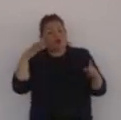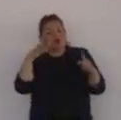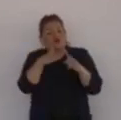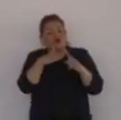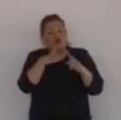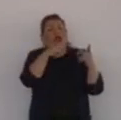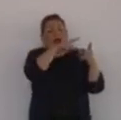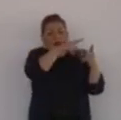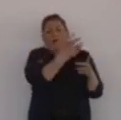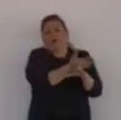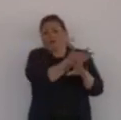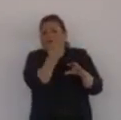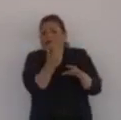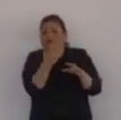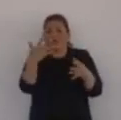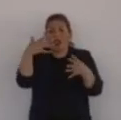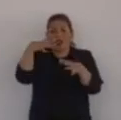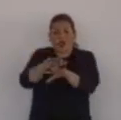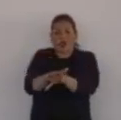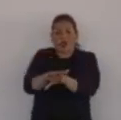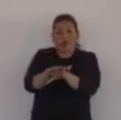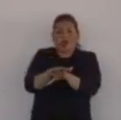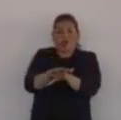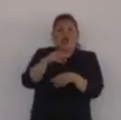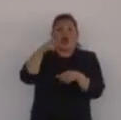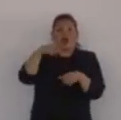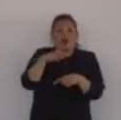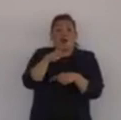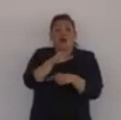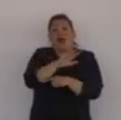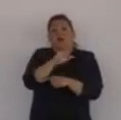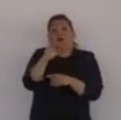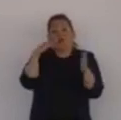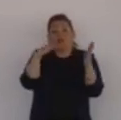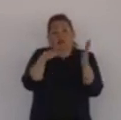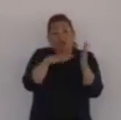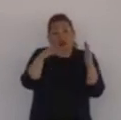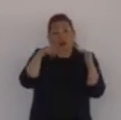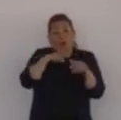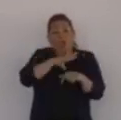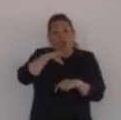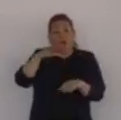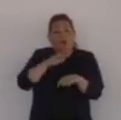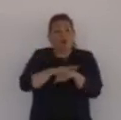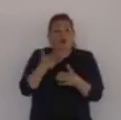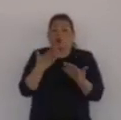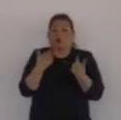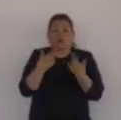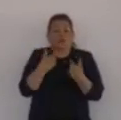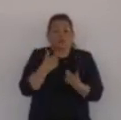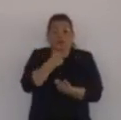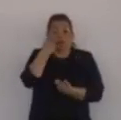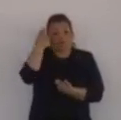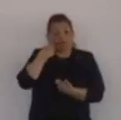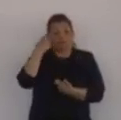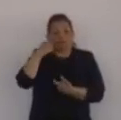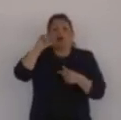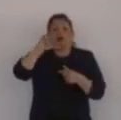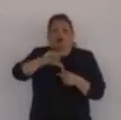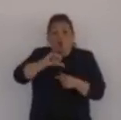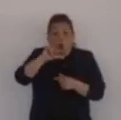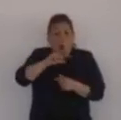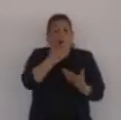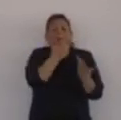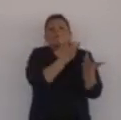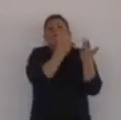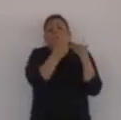que llegamos, aquí en la Ciudad de México, 300,000 adultos mayores no tenían pensión y se les entregó a